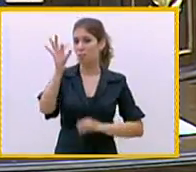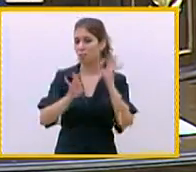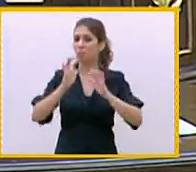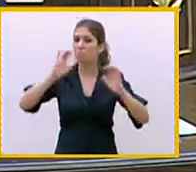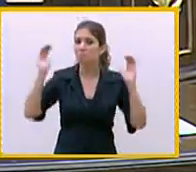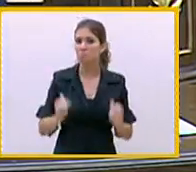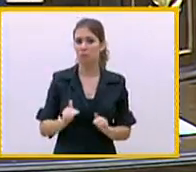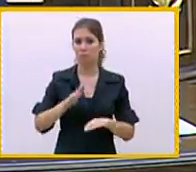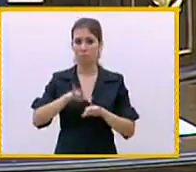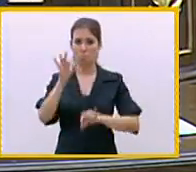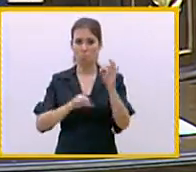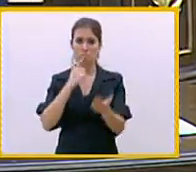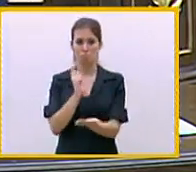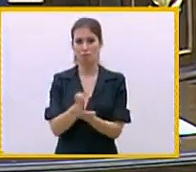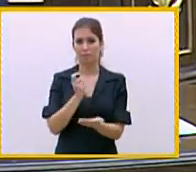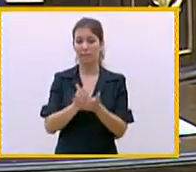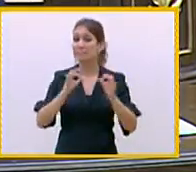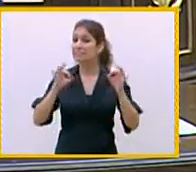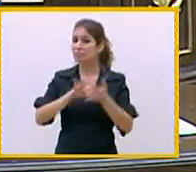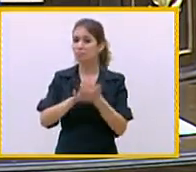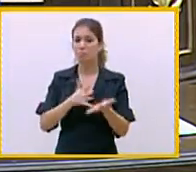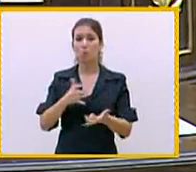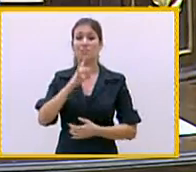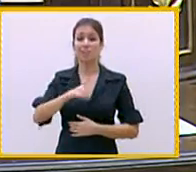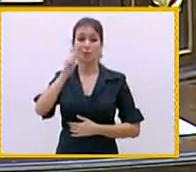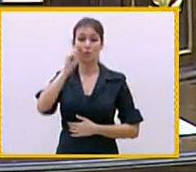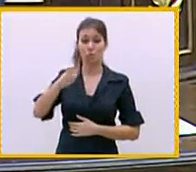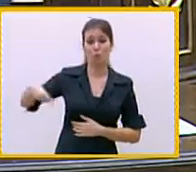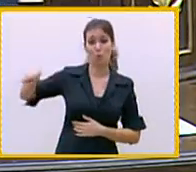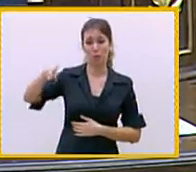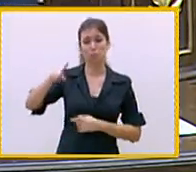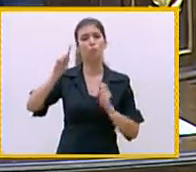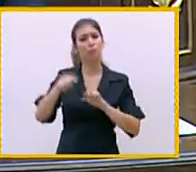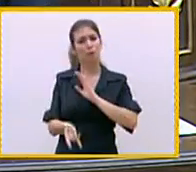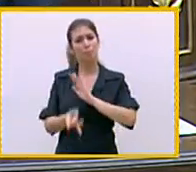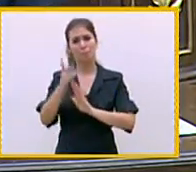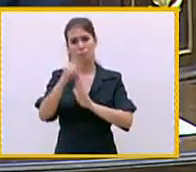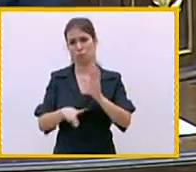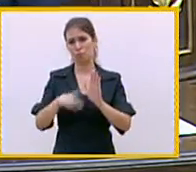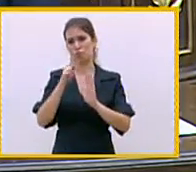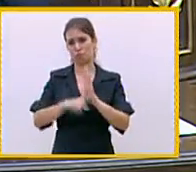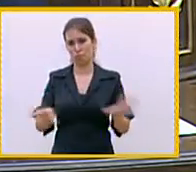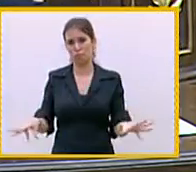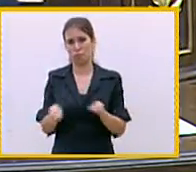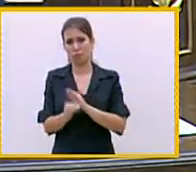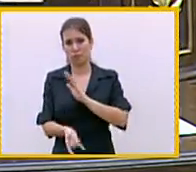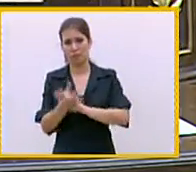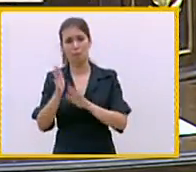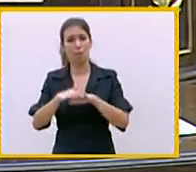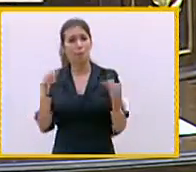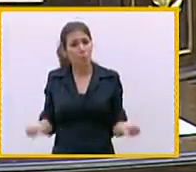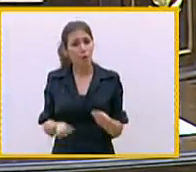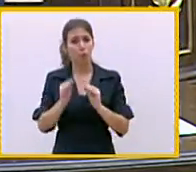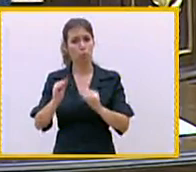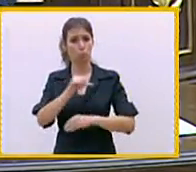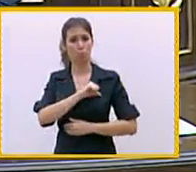las tasas, especialmente beneficiosa para el turismo, y se ha desarrollado el marco normativo para dar pasos a la participación privada